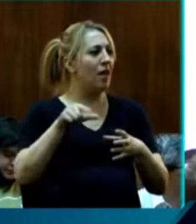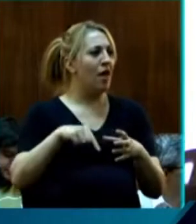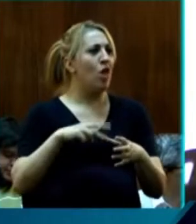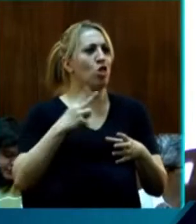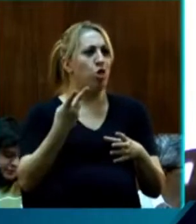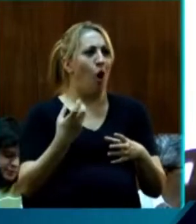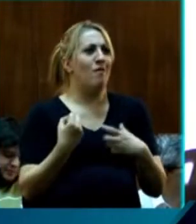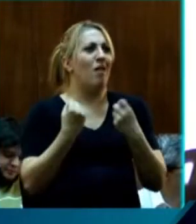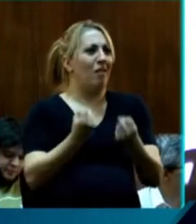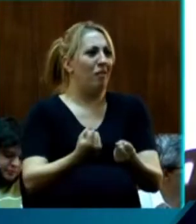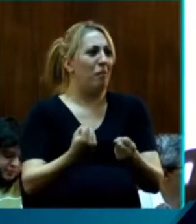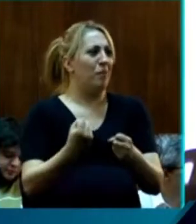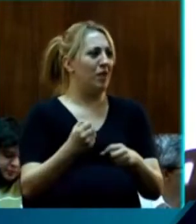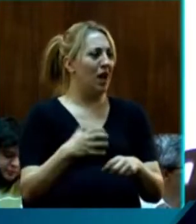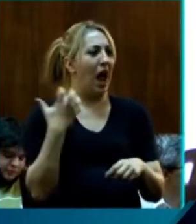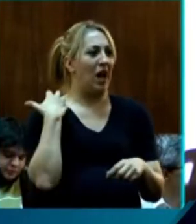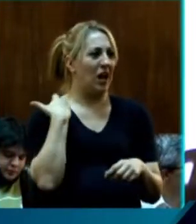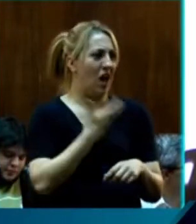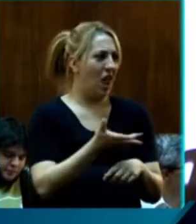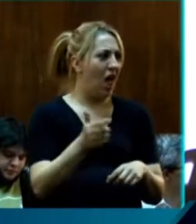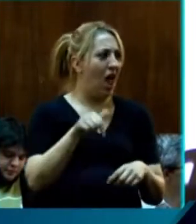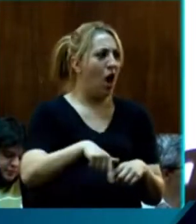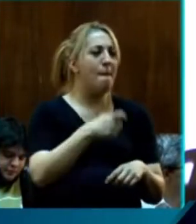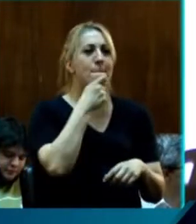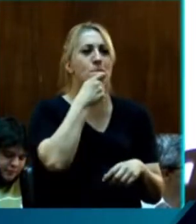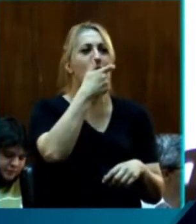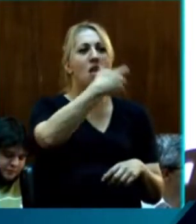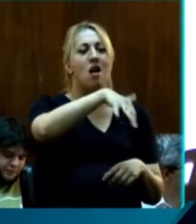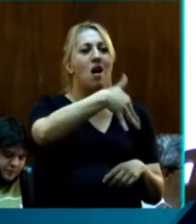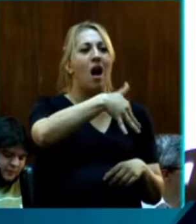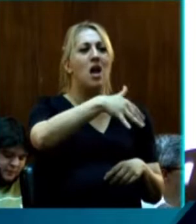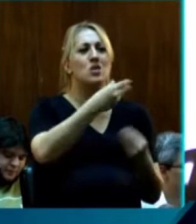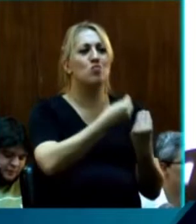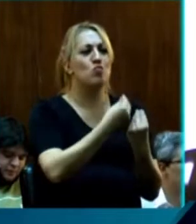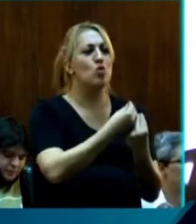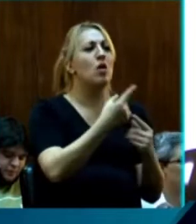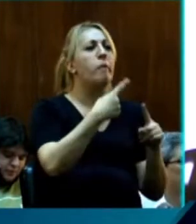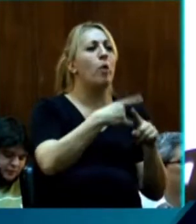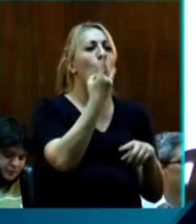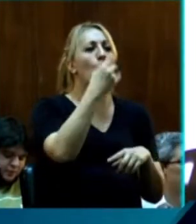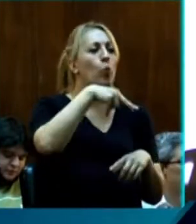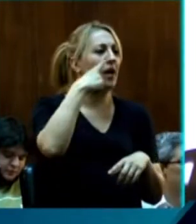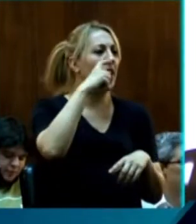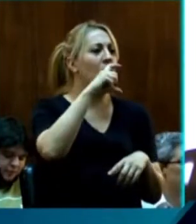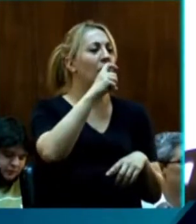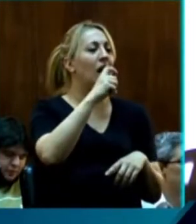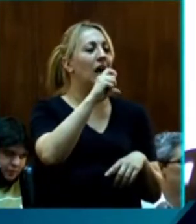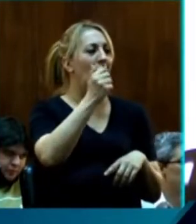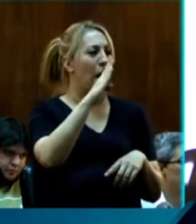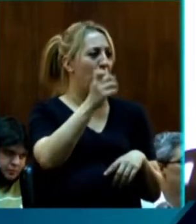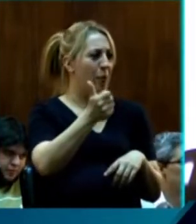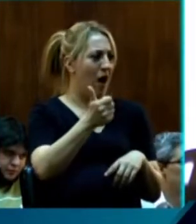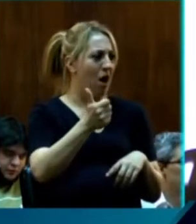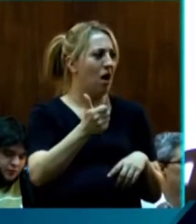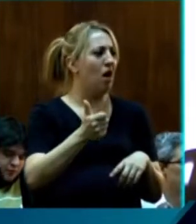generalizar. Ahora, por ejemplo, está lleno de clases públicas por la UNICABA, este proyecto tan reaccionario que nos mandó